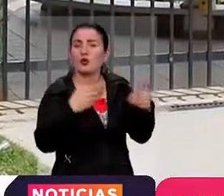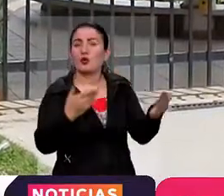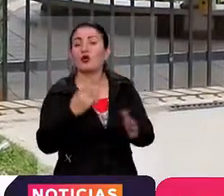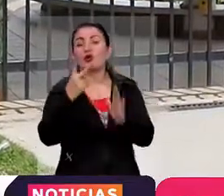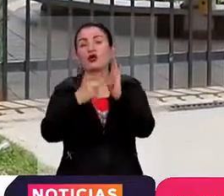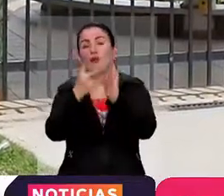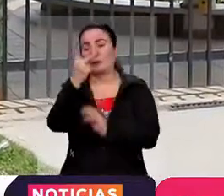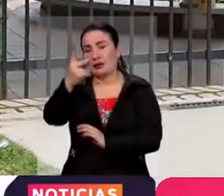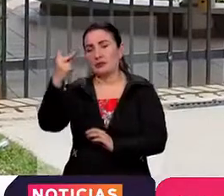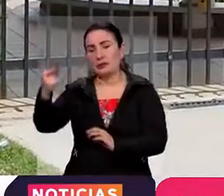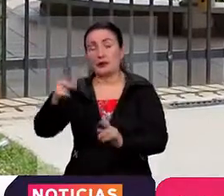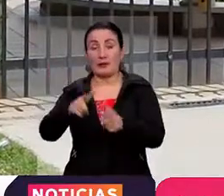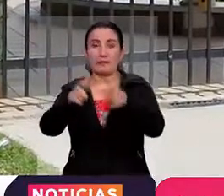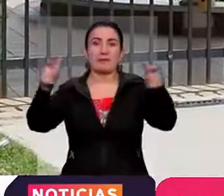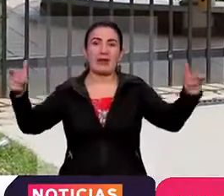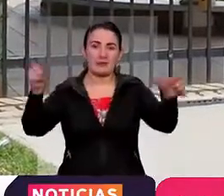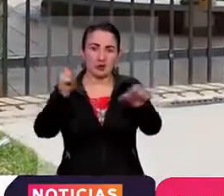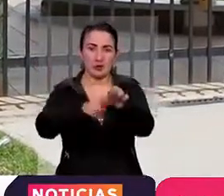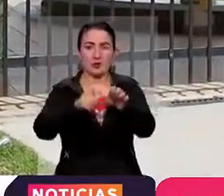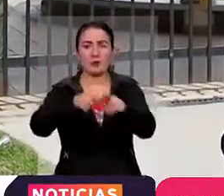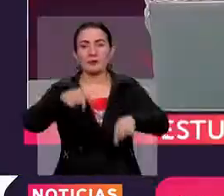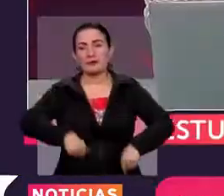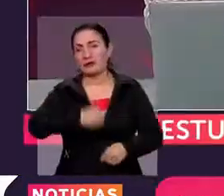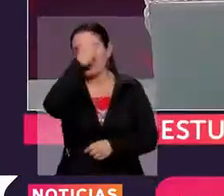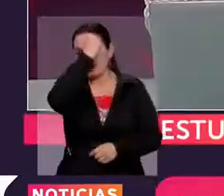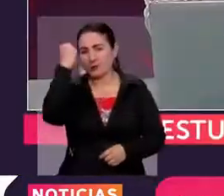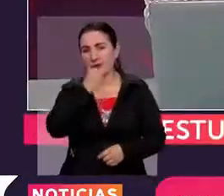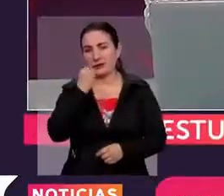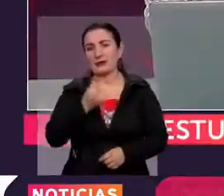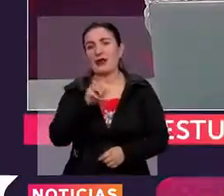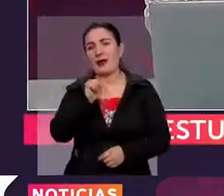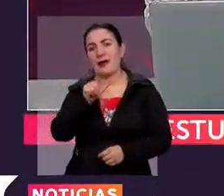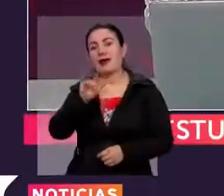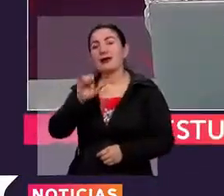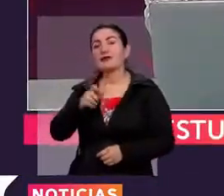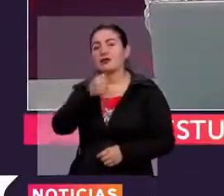2022 ampliar los cupos. Desde Soacha, Cundinamarca, Alexander Vera, Noticias Capital.